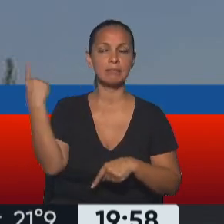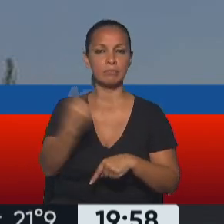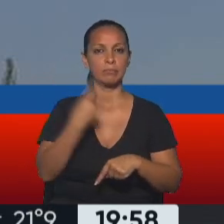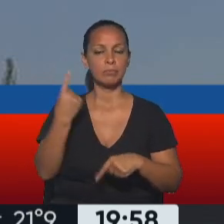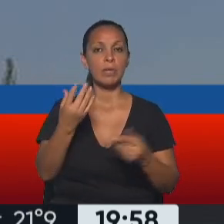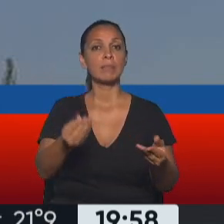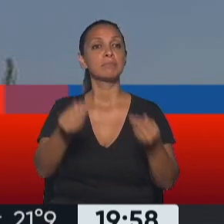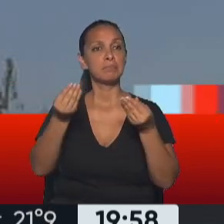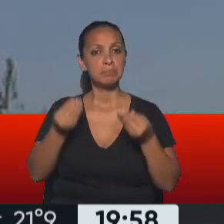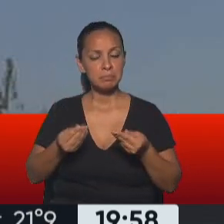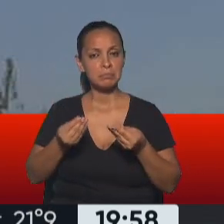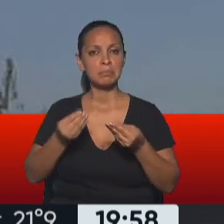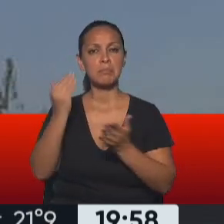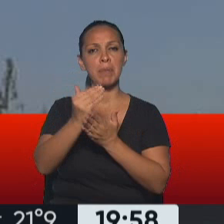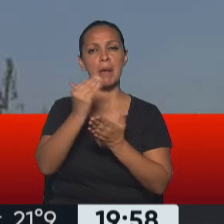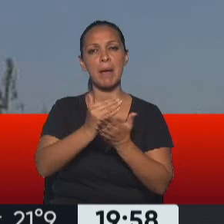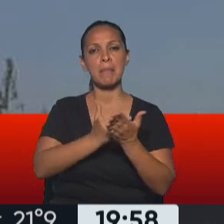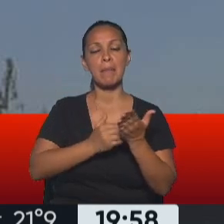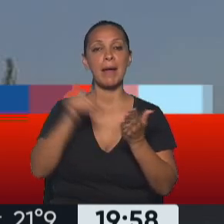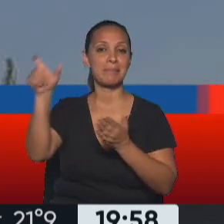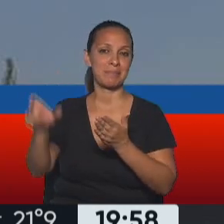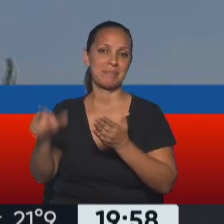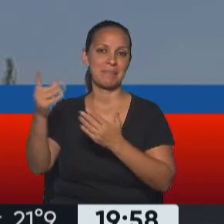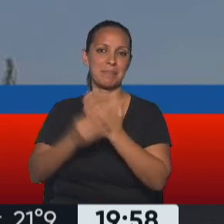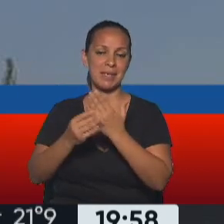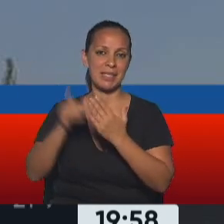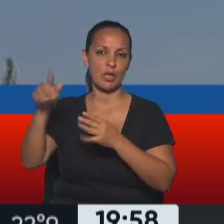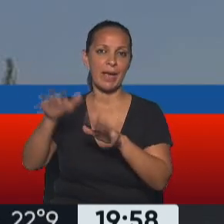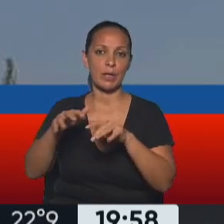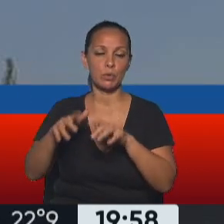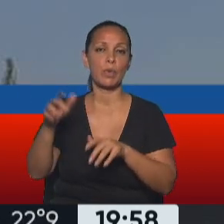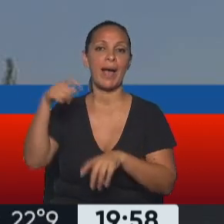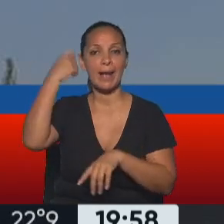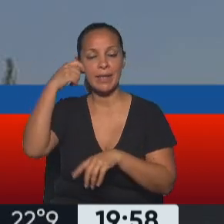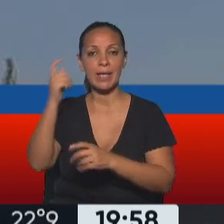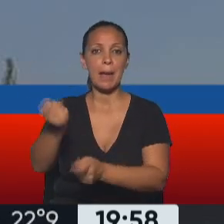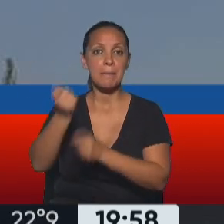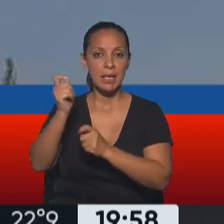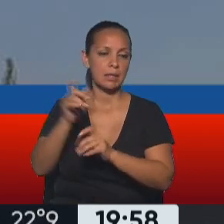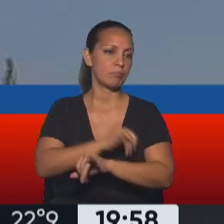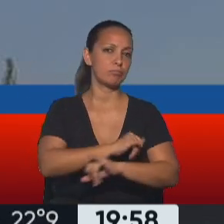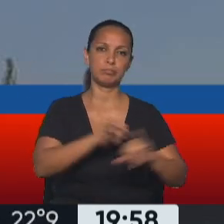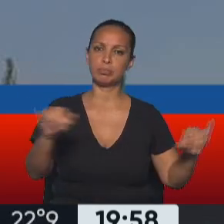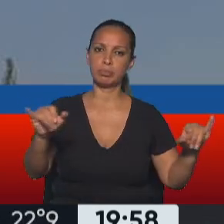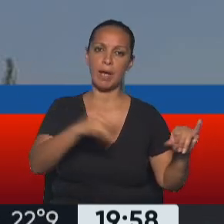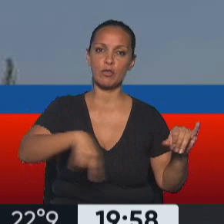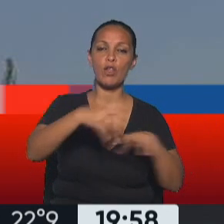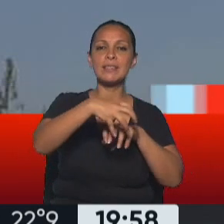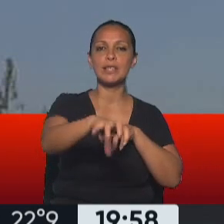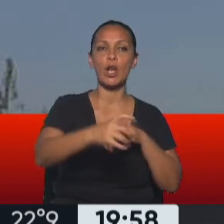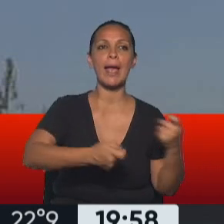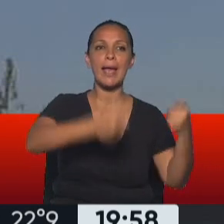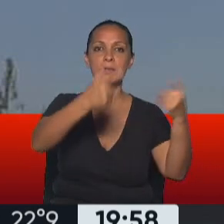las correspondientes instrucciones del señor ministro de Agricultura, Ganadería y Pesca, se pone en conocimiento del sector exportador que